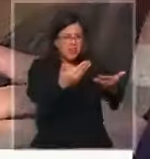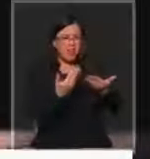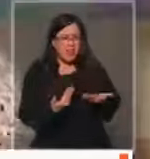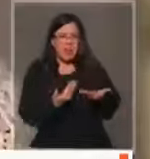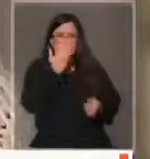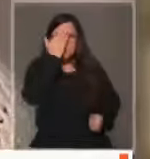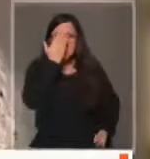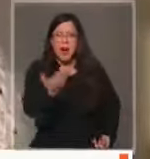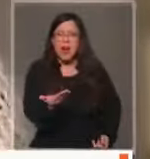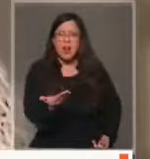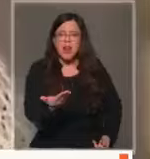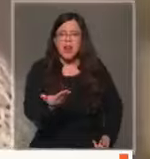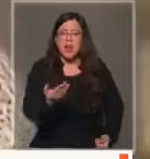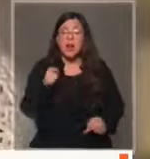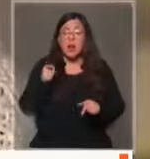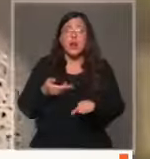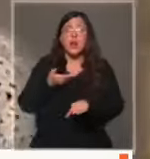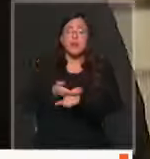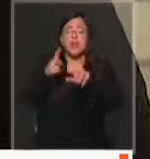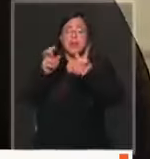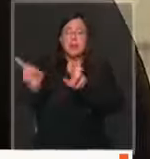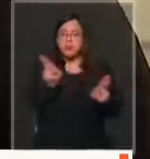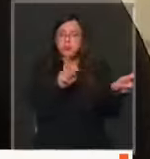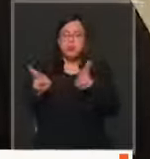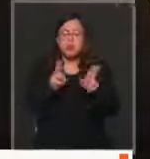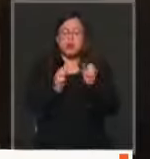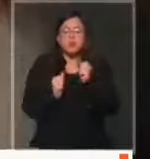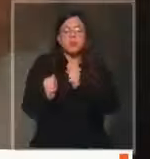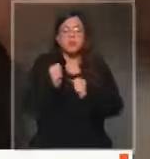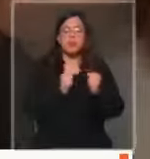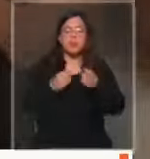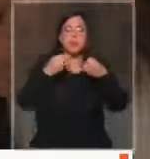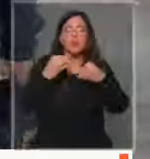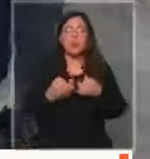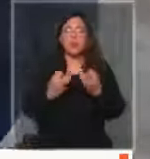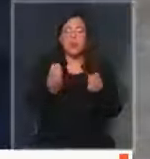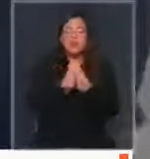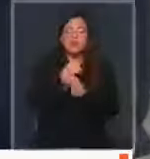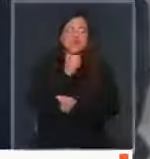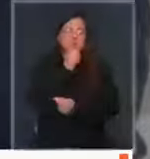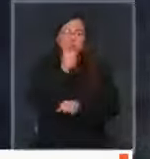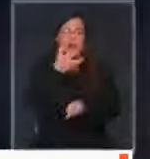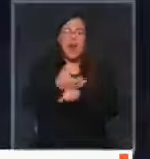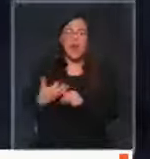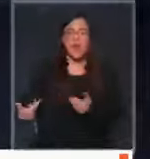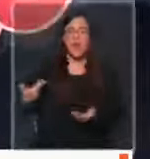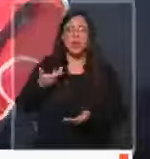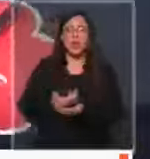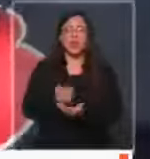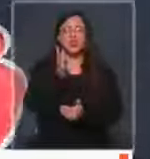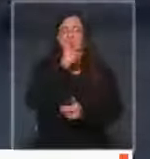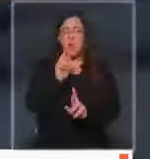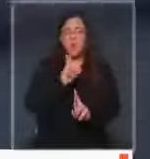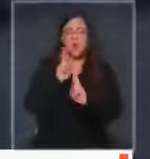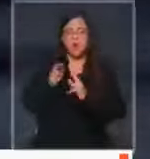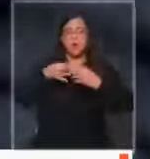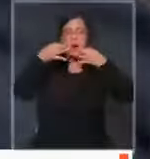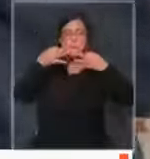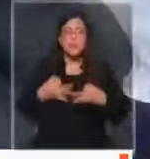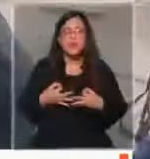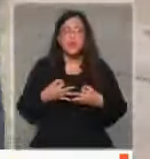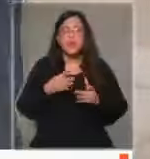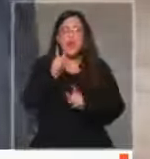mal. El llamado por respuestas es desesperado, una infinidad de dudas. Hasta ahora no hay una respuesta que deje